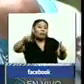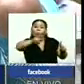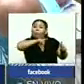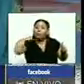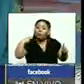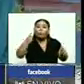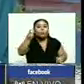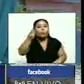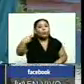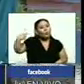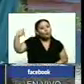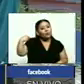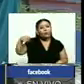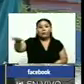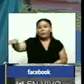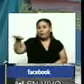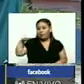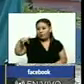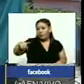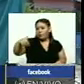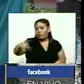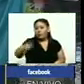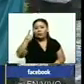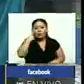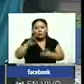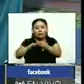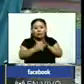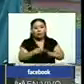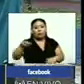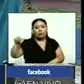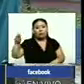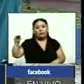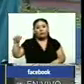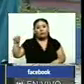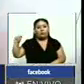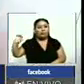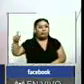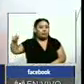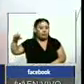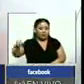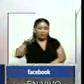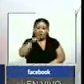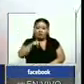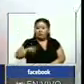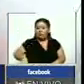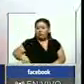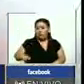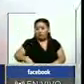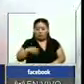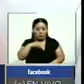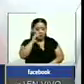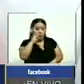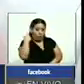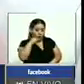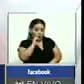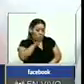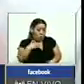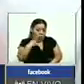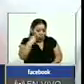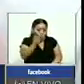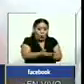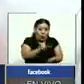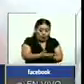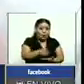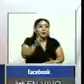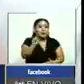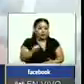ocurrió en el mes de mayo de este año en la colonia Matepec de Soyapango. Las pruebas van a decir si soy inocente, porque yo